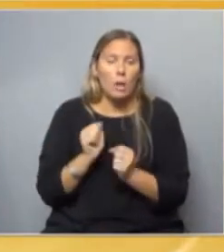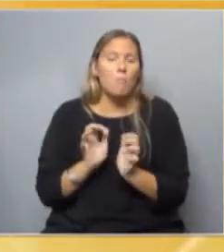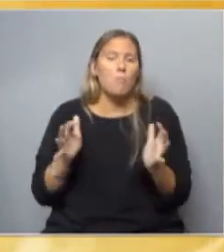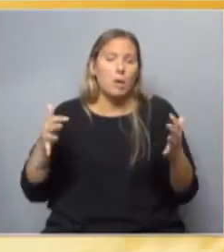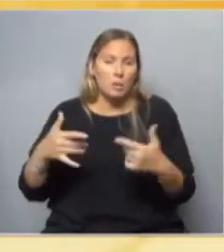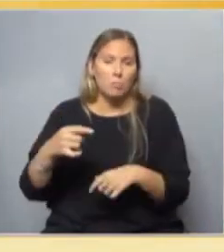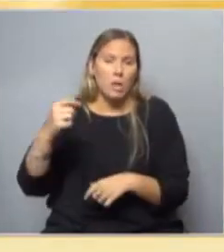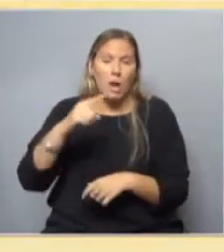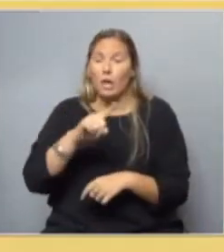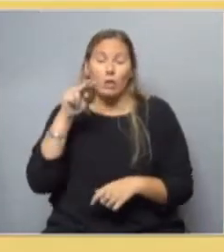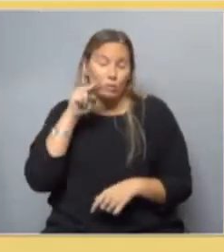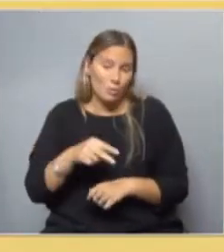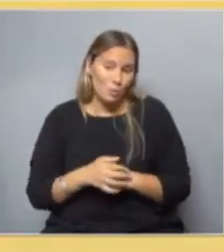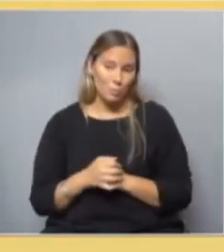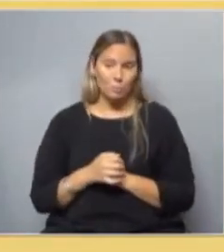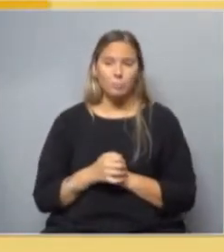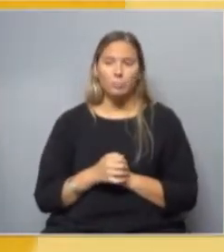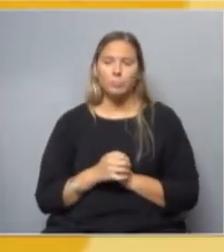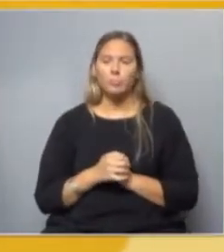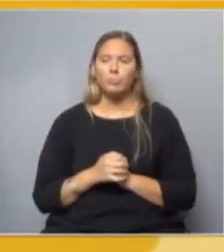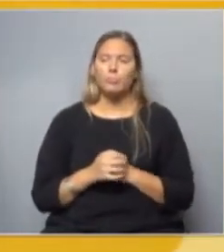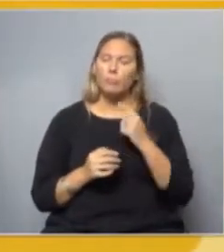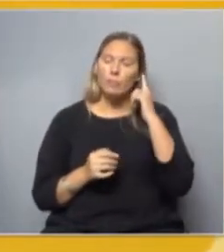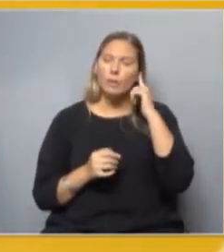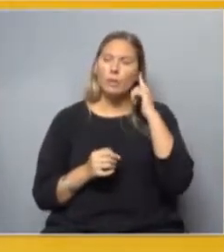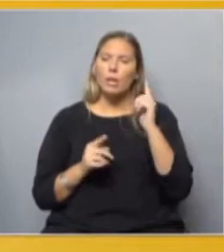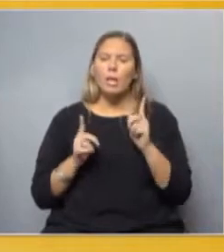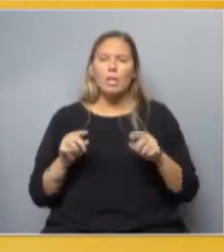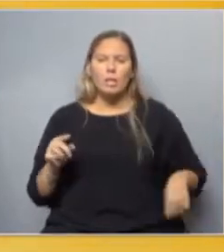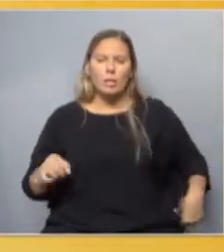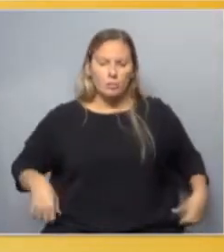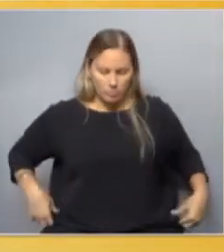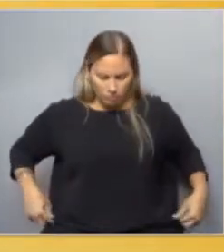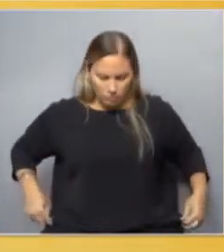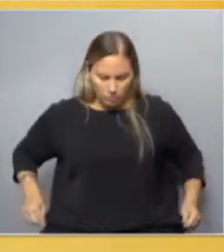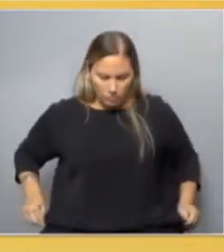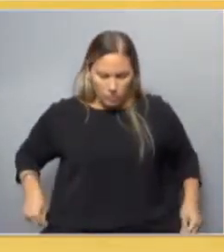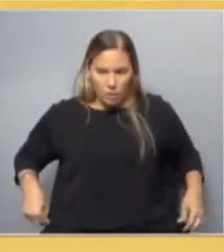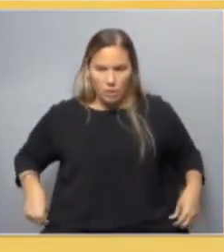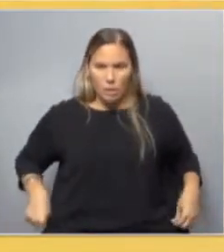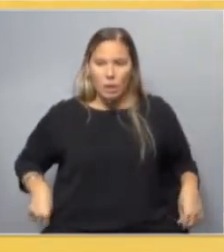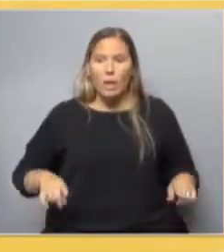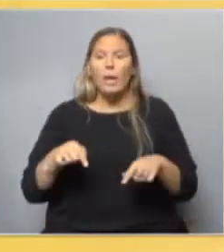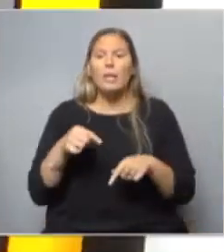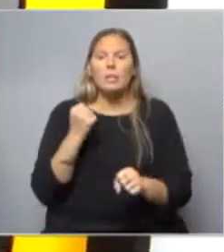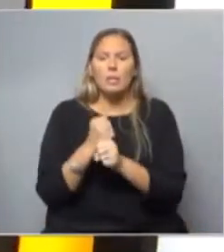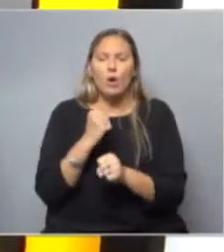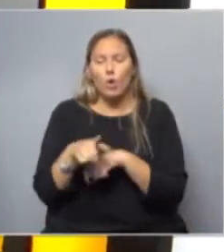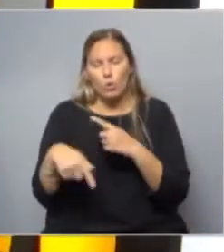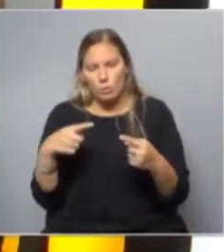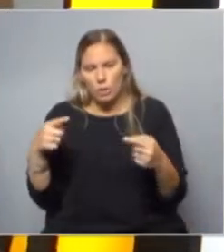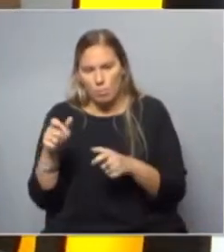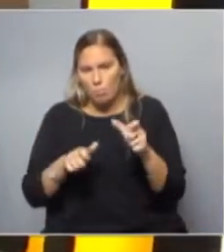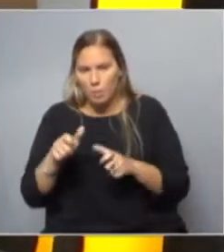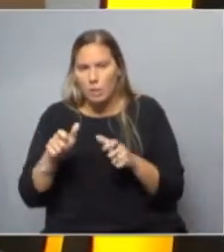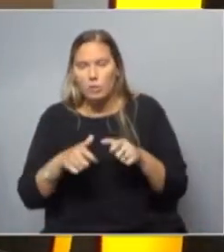que no se ve. Claro. ¿No? ¿Cómo, dónde hay que apuntar en esta tarea que están haciendo ustedes con otros numerosos actores del